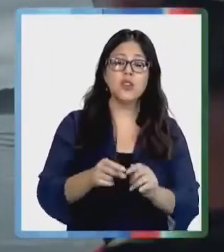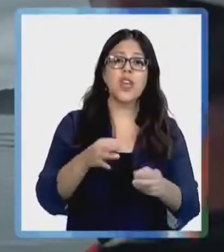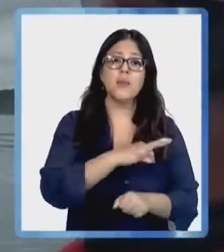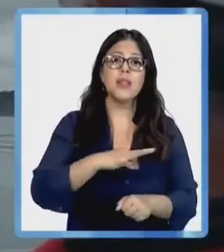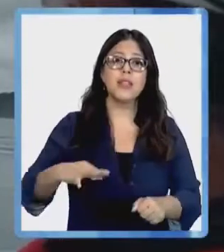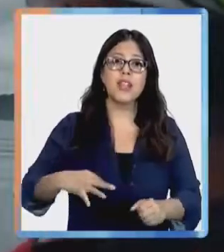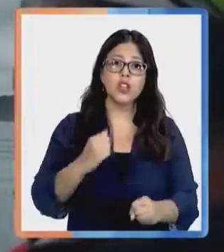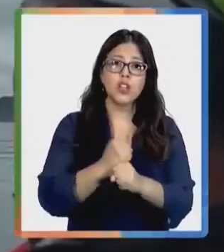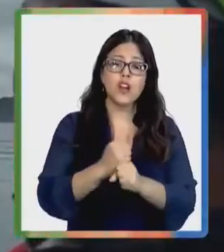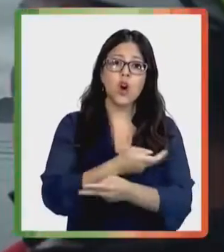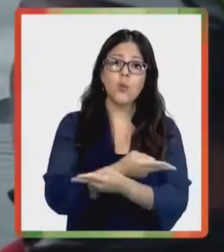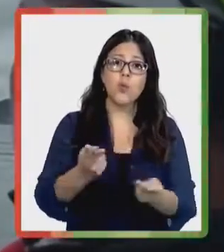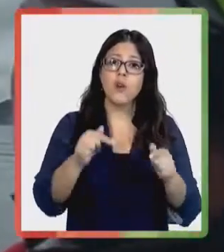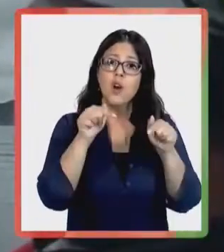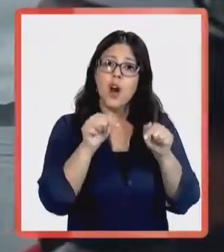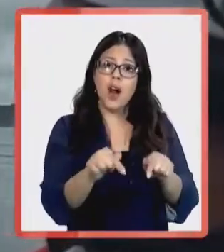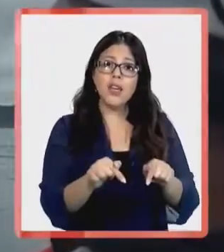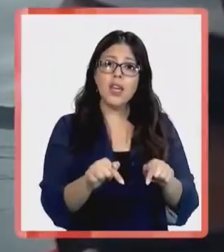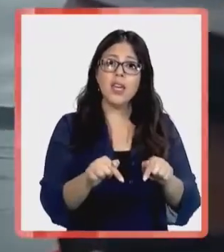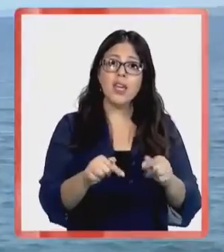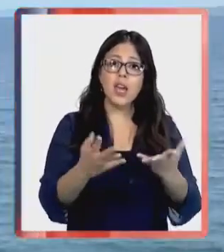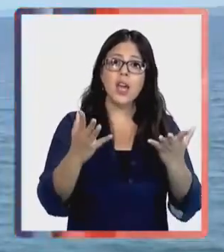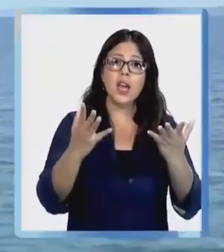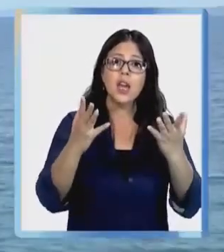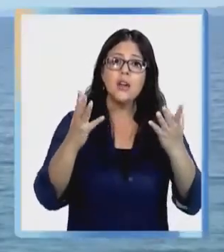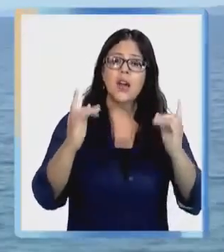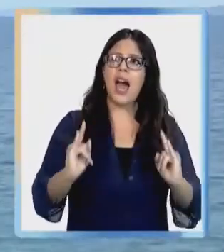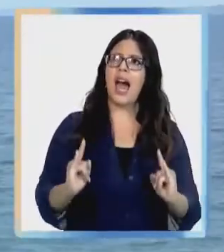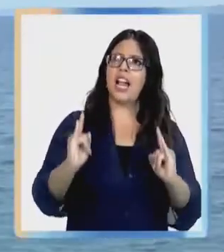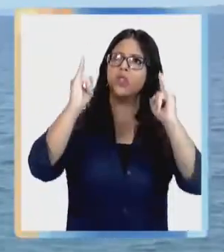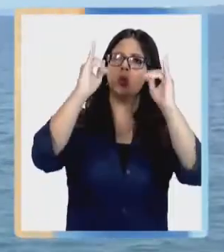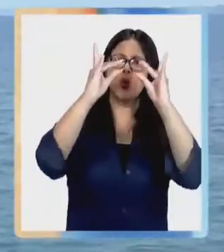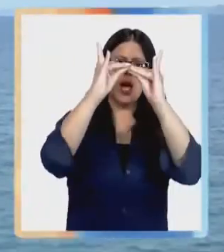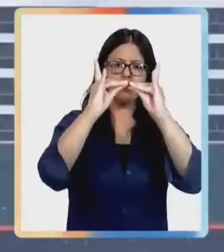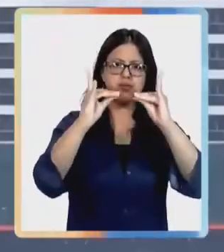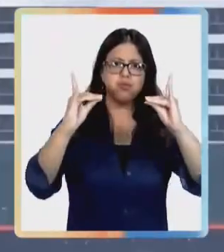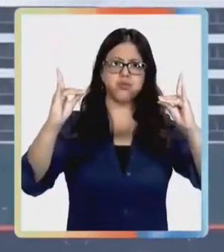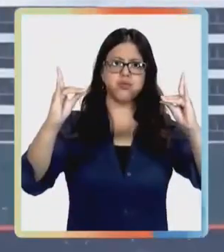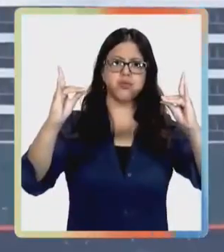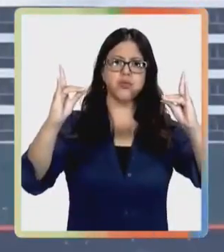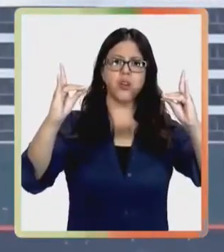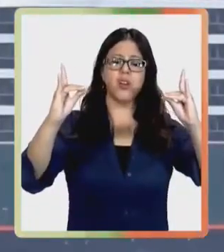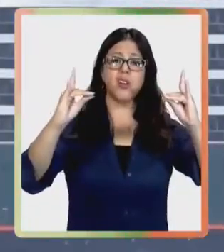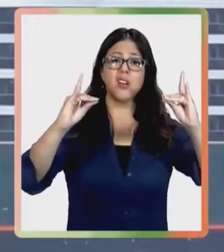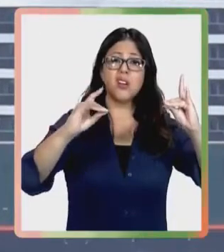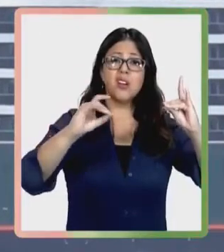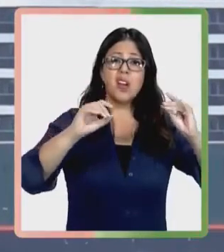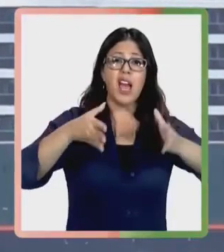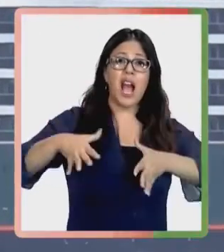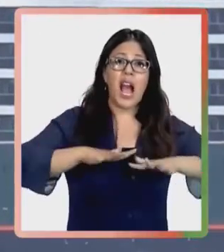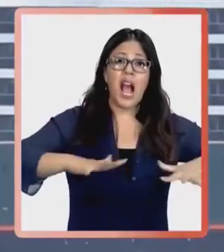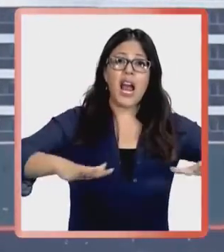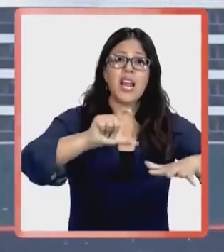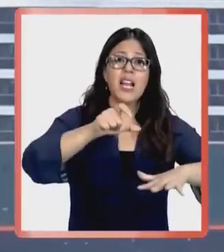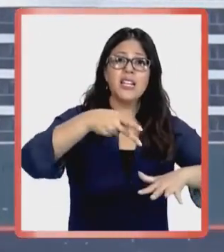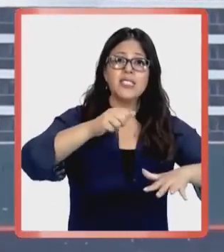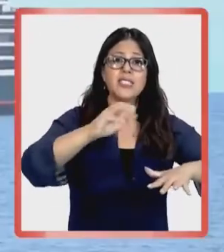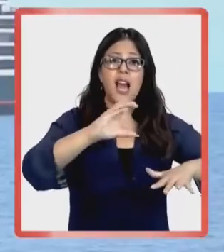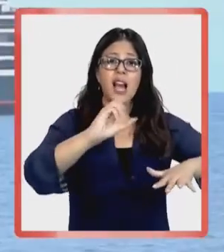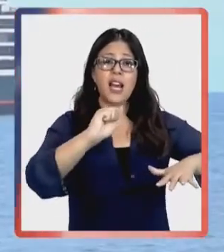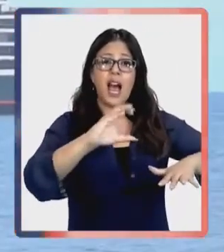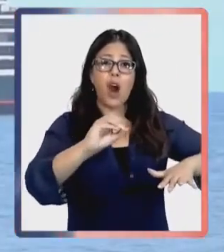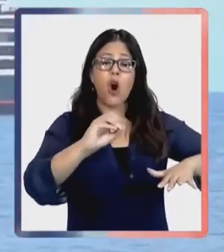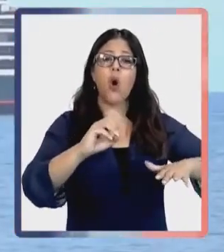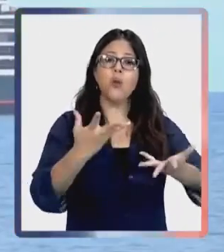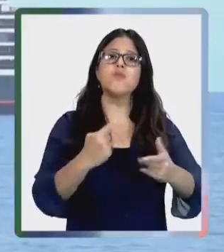puente sobre el canal de Chacao dificultaría el ingreso de naves cruceros a la zona y perjudicaría por ende proyectos como el gran puerto